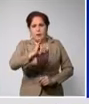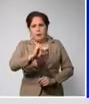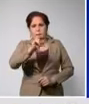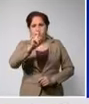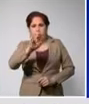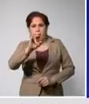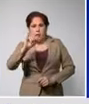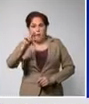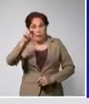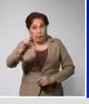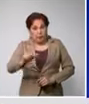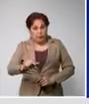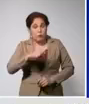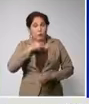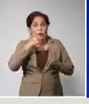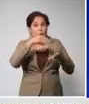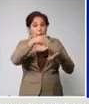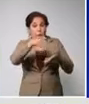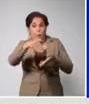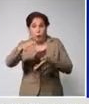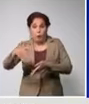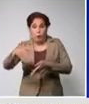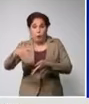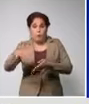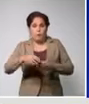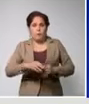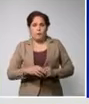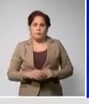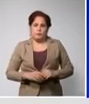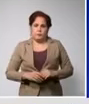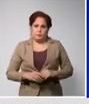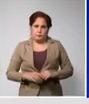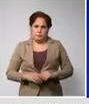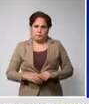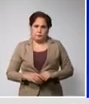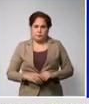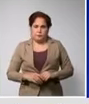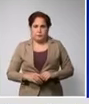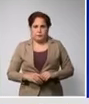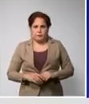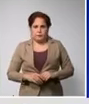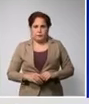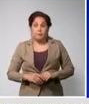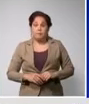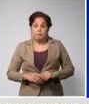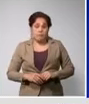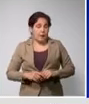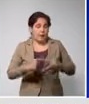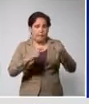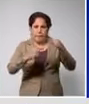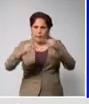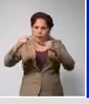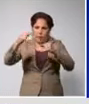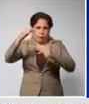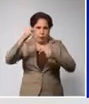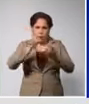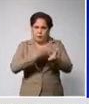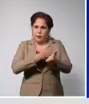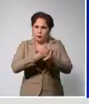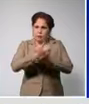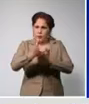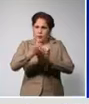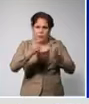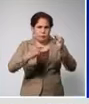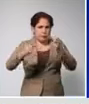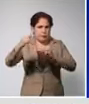552.626 personas que han perdido la vida con esta enfermedad, pues se mantiene a la